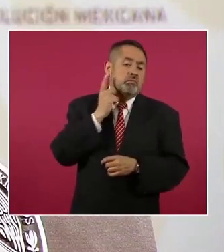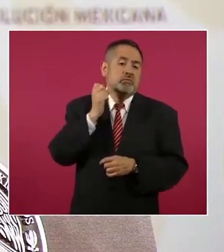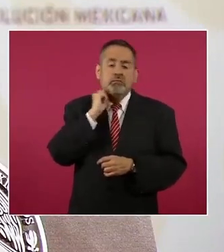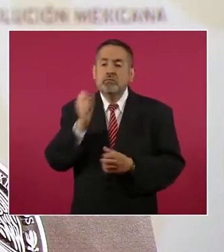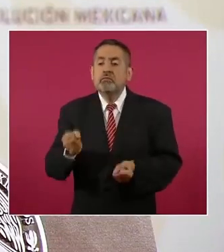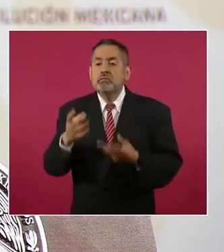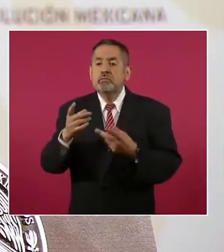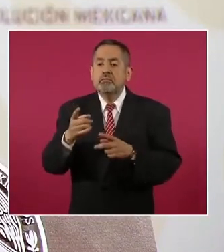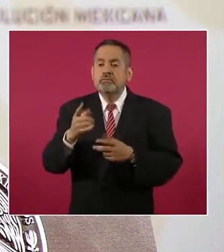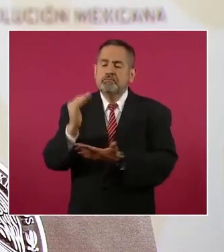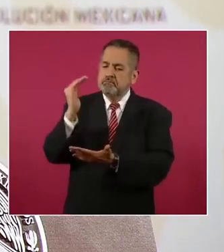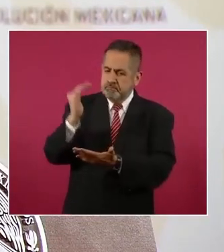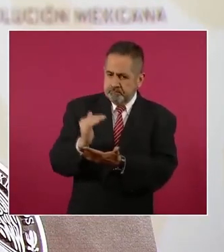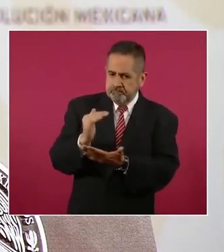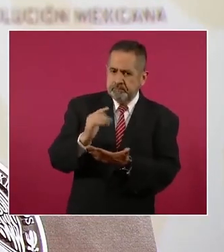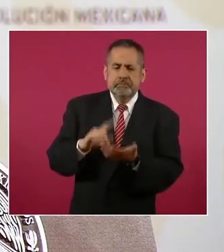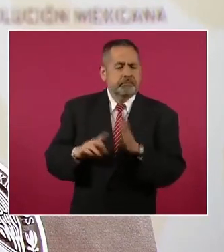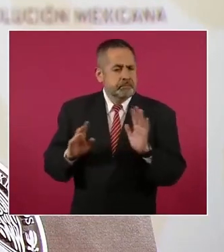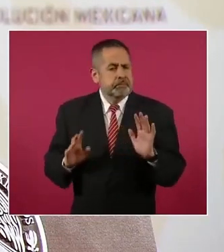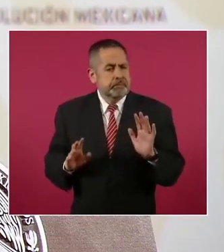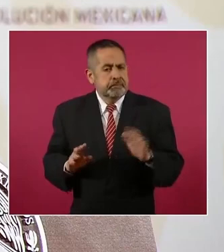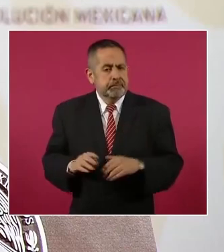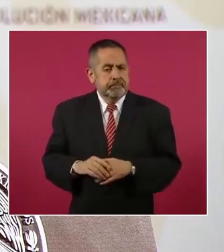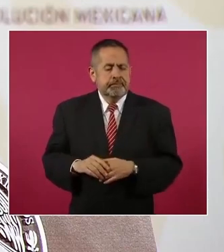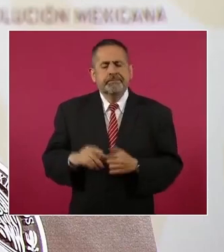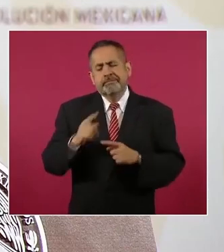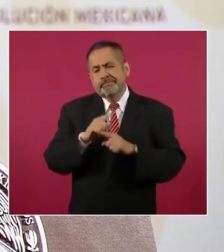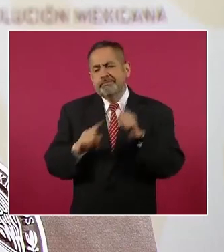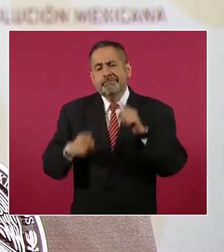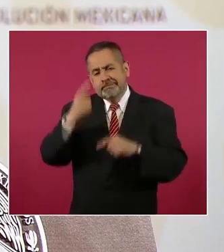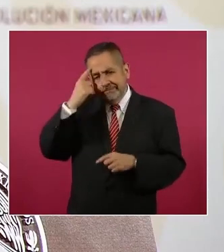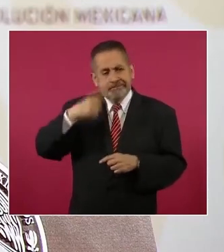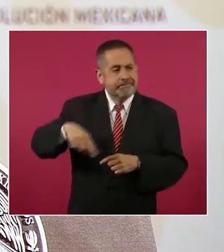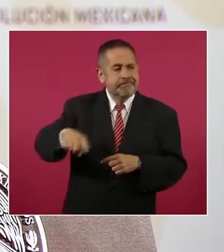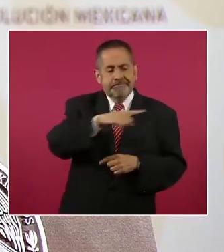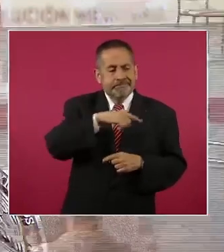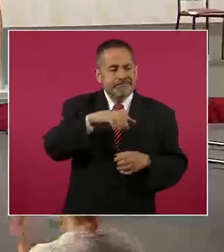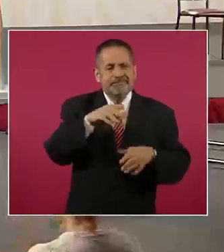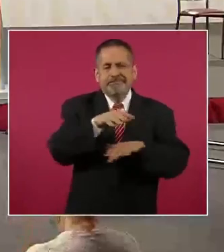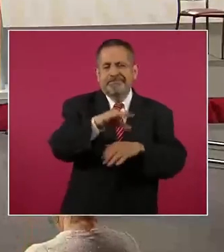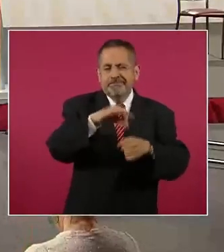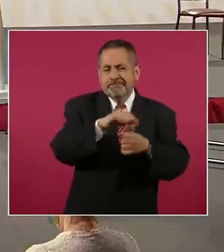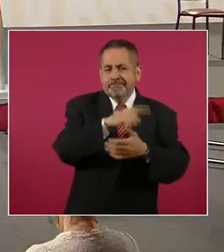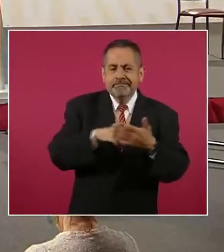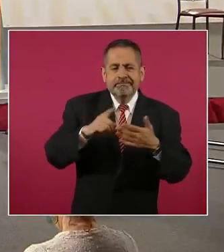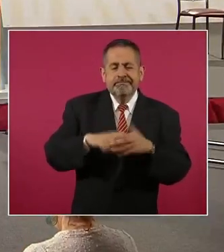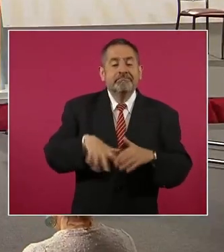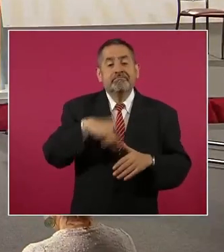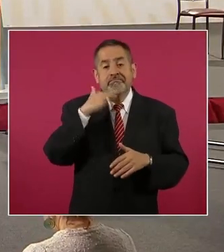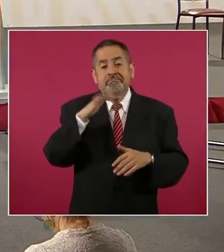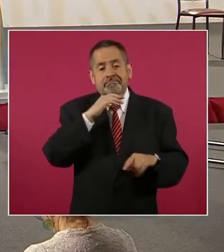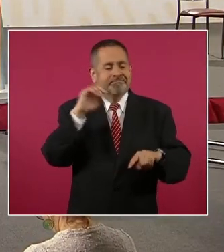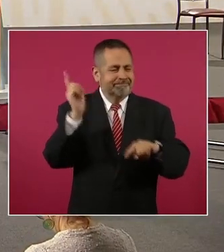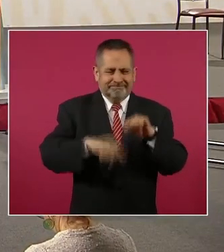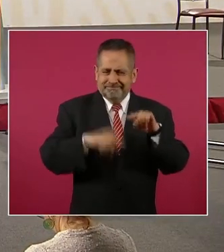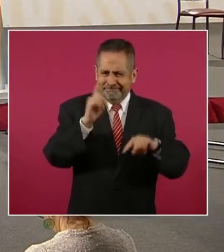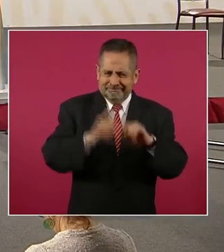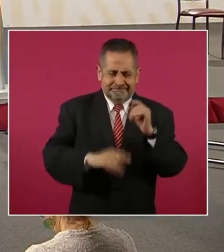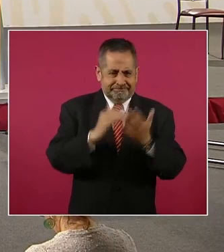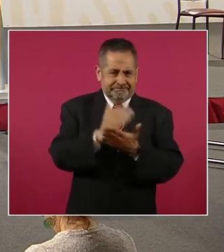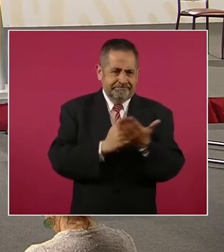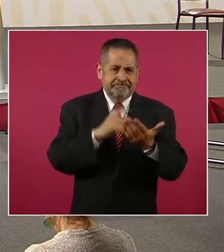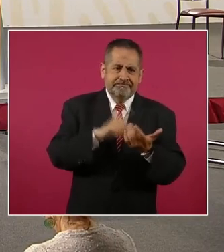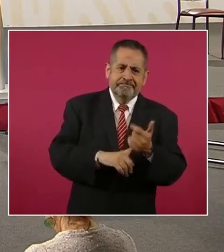La propuesta del Ejecutivo Federal consiste en erradicar la corrupción del sistema electoral de México y, sobre todo, los